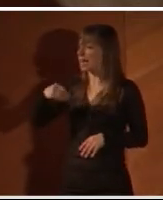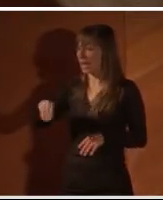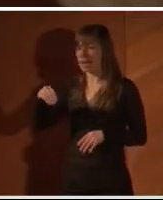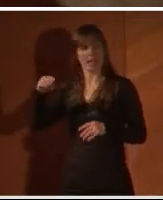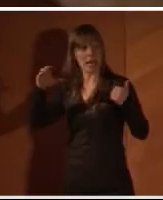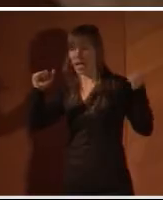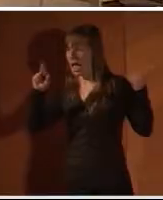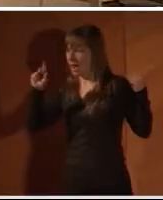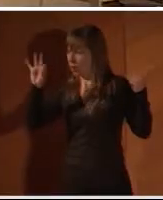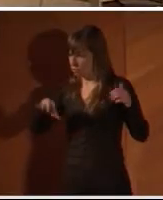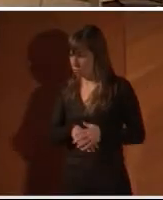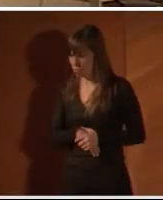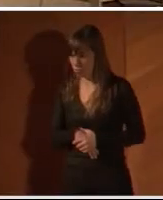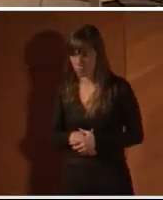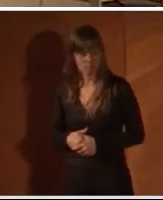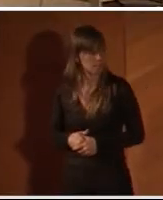Juventud.